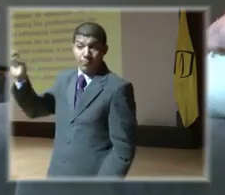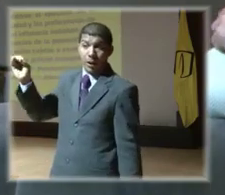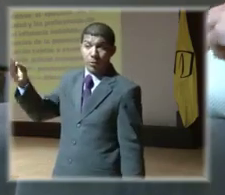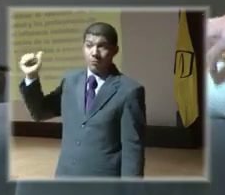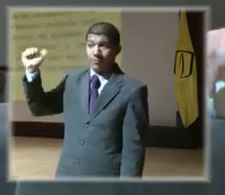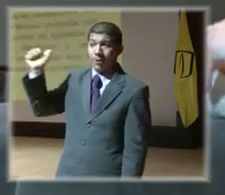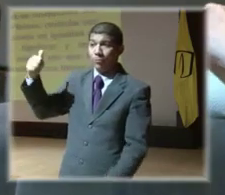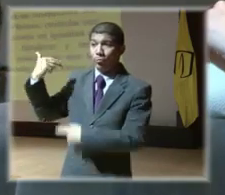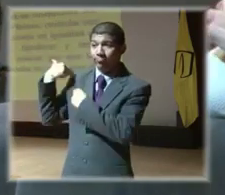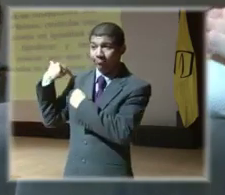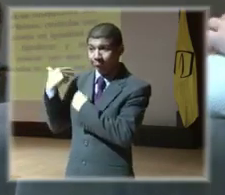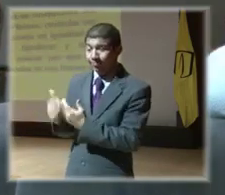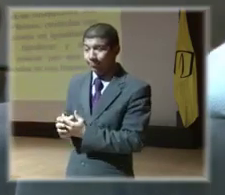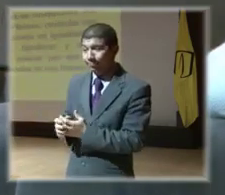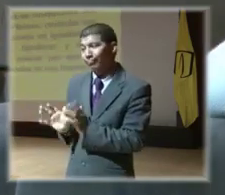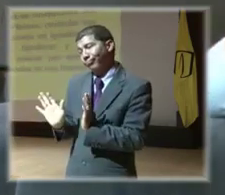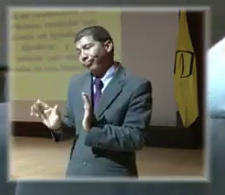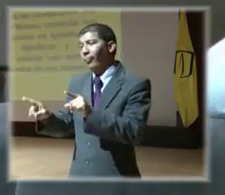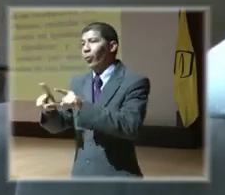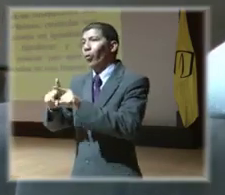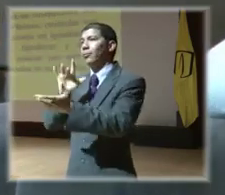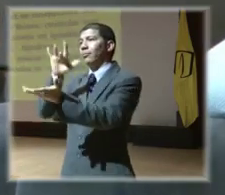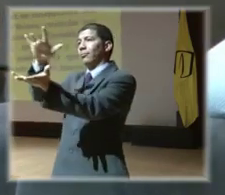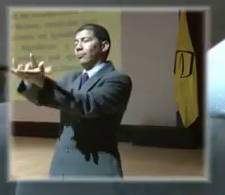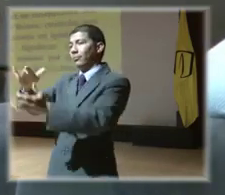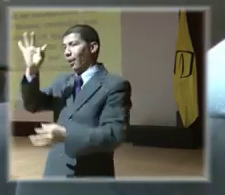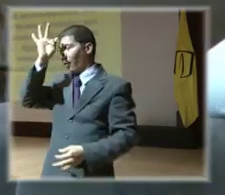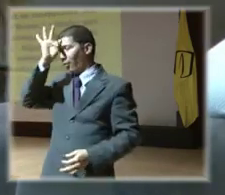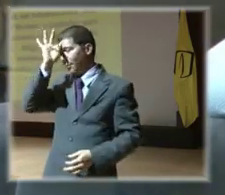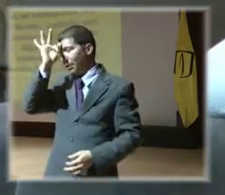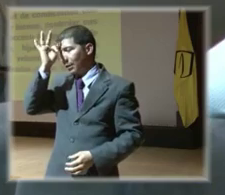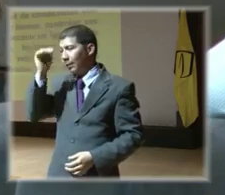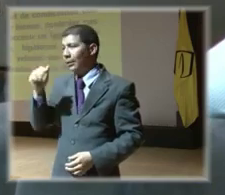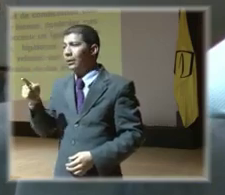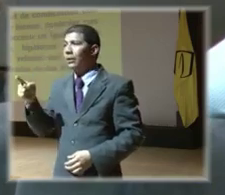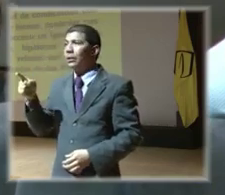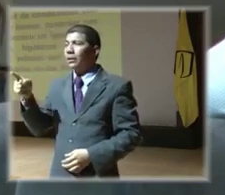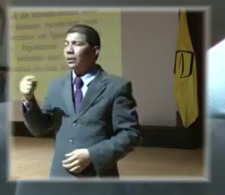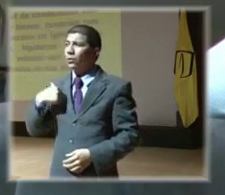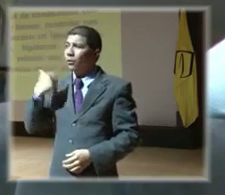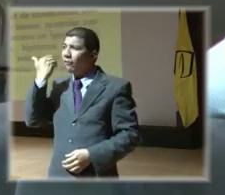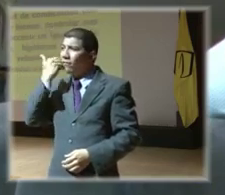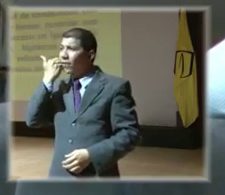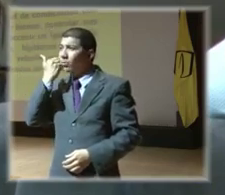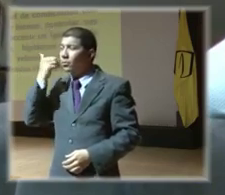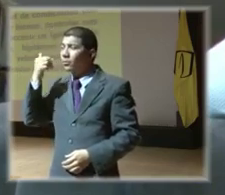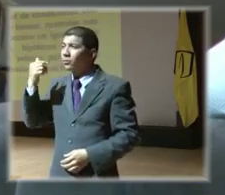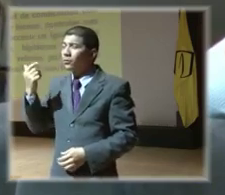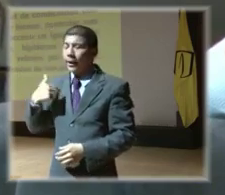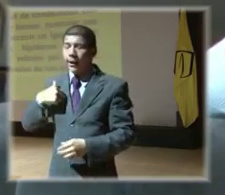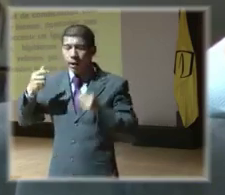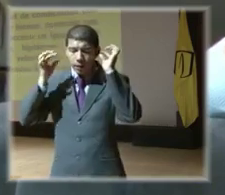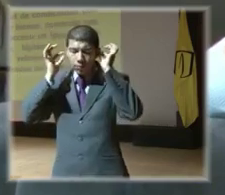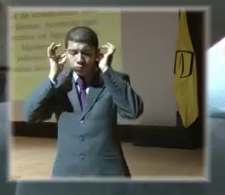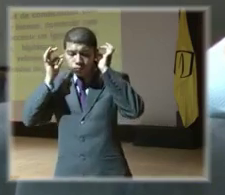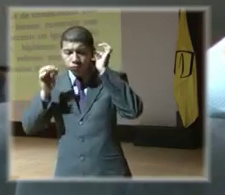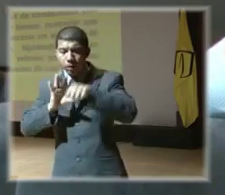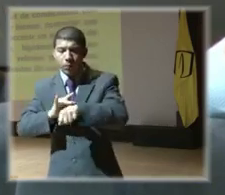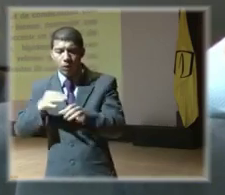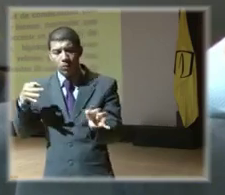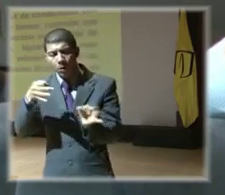Vamos, estamos en hospitalizados y necesitamos que nos expliquen qué es lo que nos sucede o lo que nos van a hacer. Entonces, en ese proceso que se